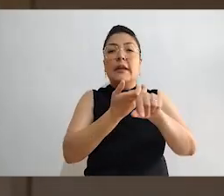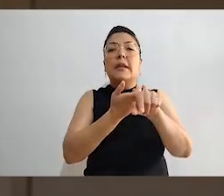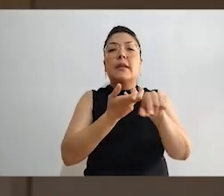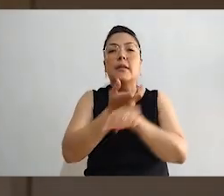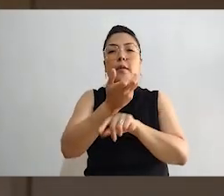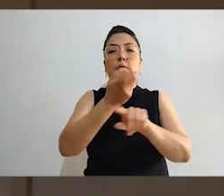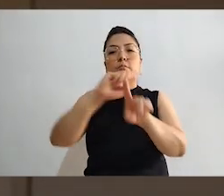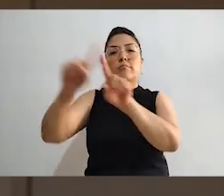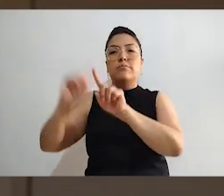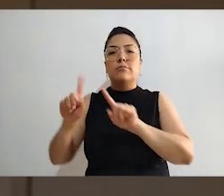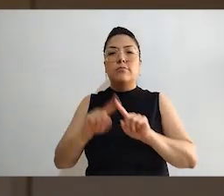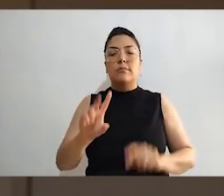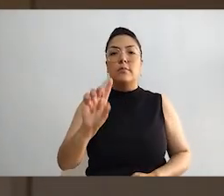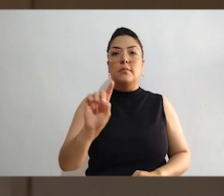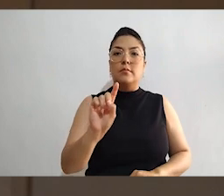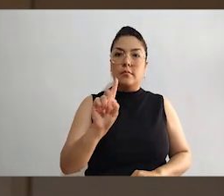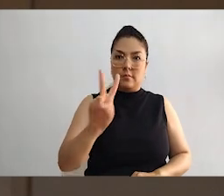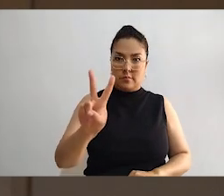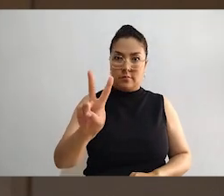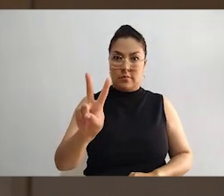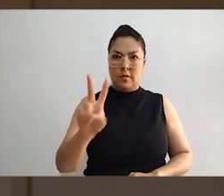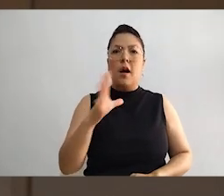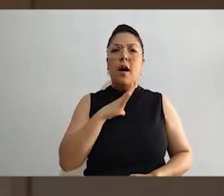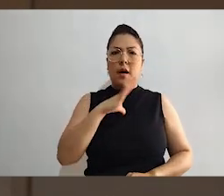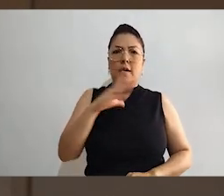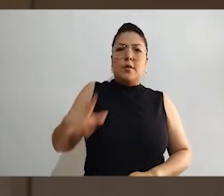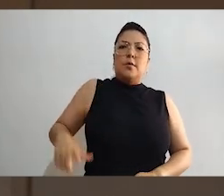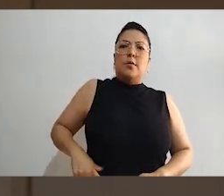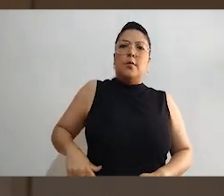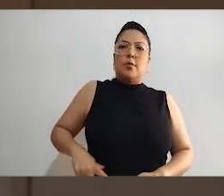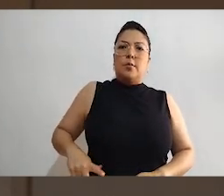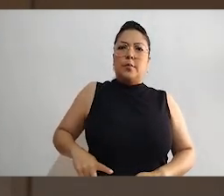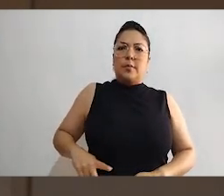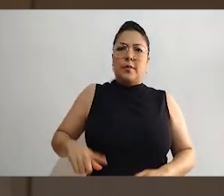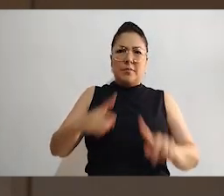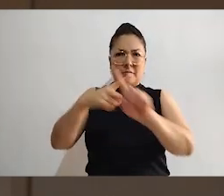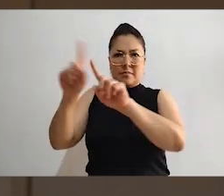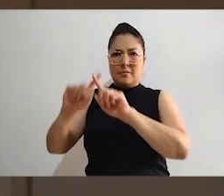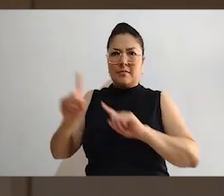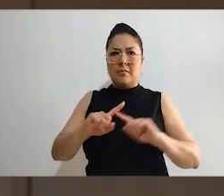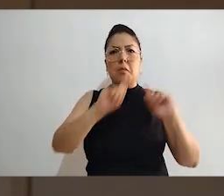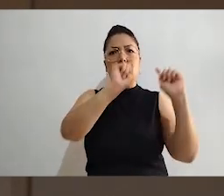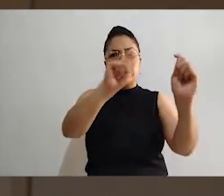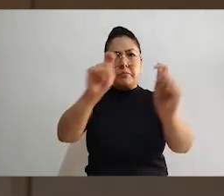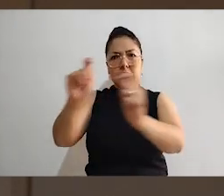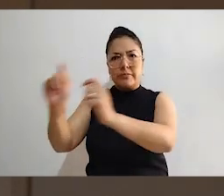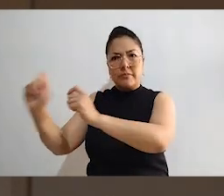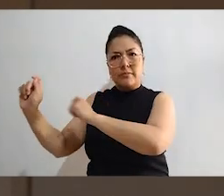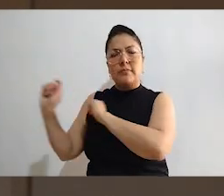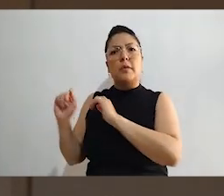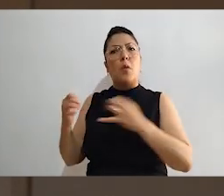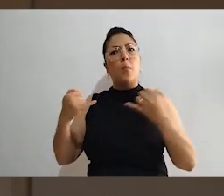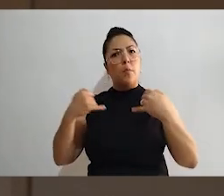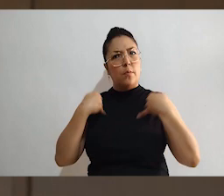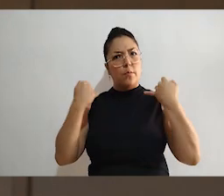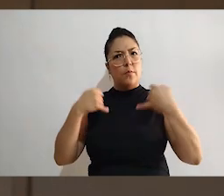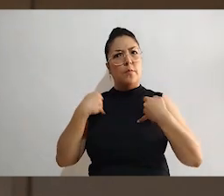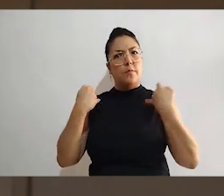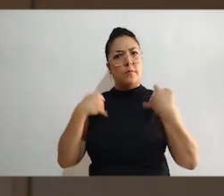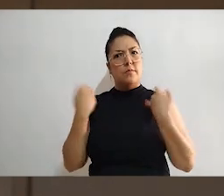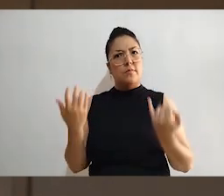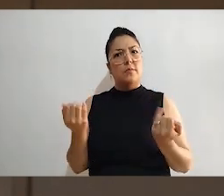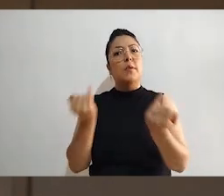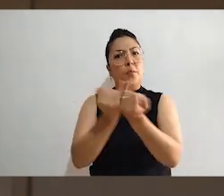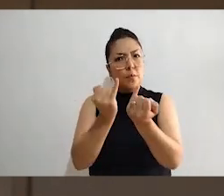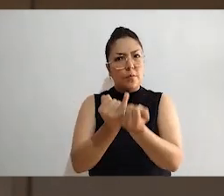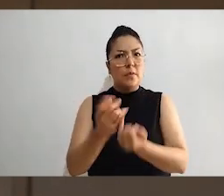varios son jóvenes. Ya varios son jóvenes y pueden ser jóvenes, ¿no? Entonces, yo creo que no. Y sobre todo en diputaciones. Ustedes